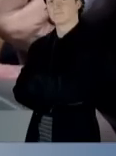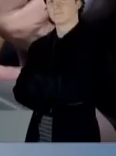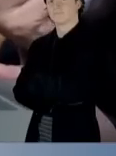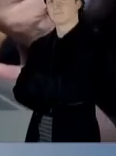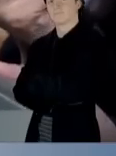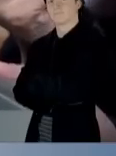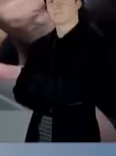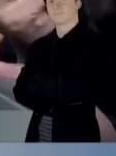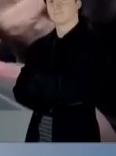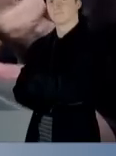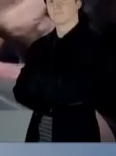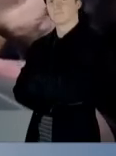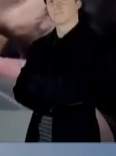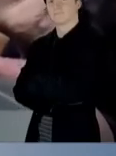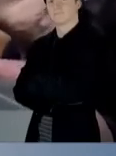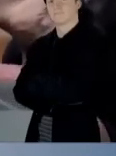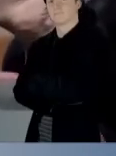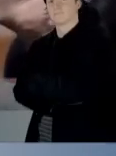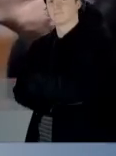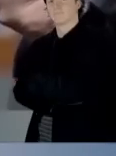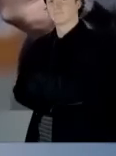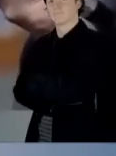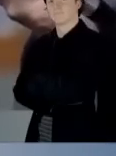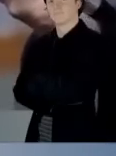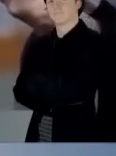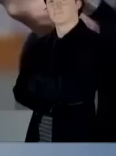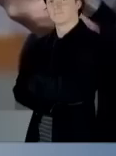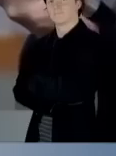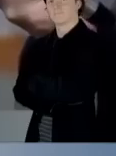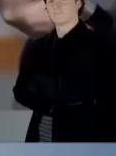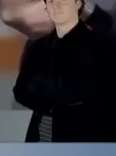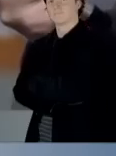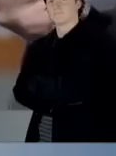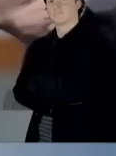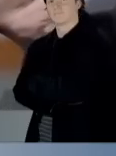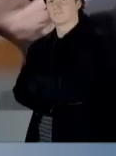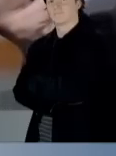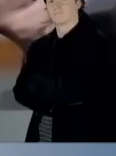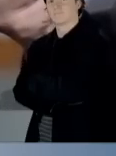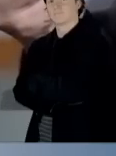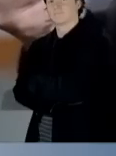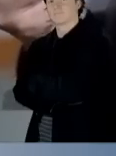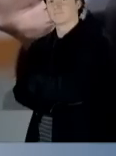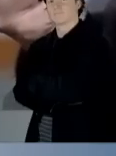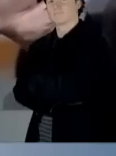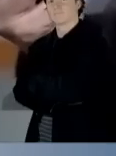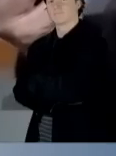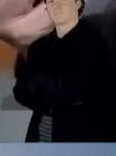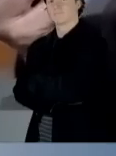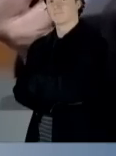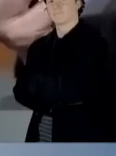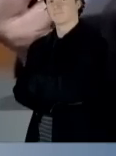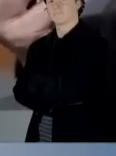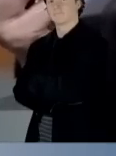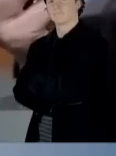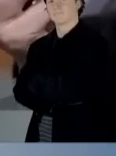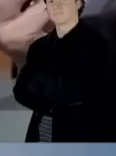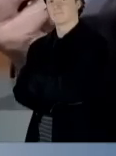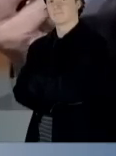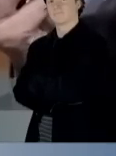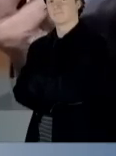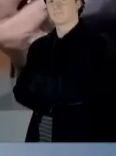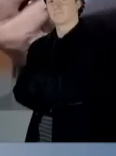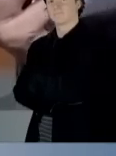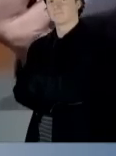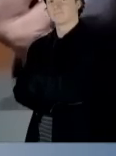de 1973 y a la violación de los Derechos Humanos en oposición manifestaron que se le está se les está obligando a firmar un documento que